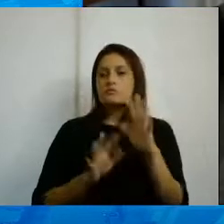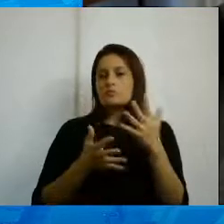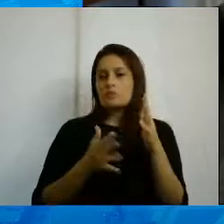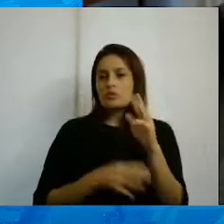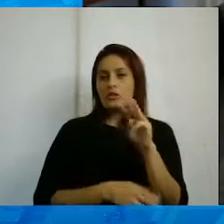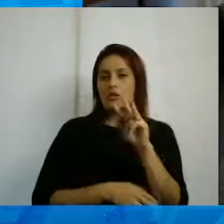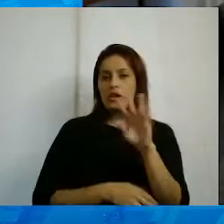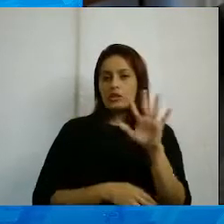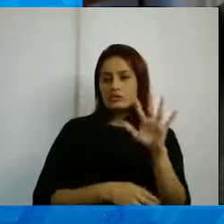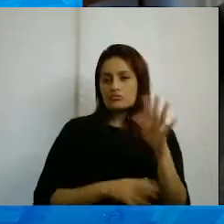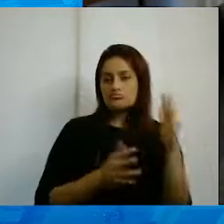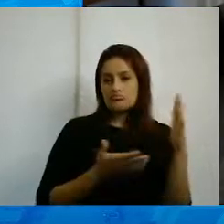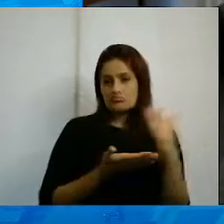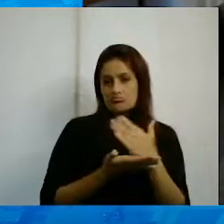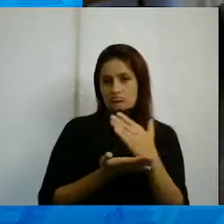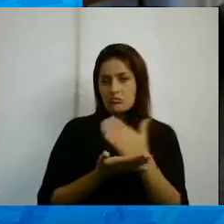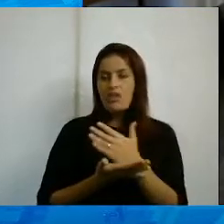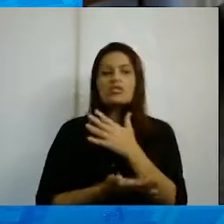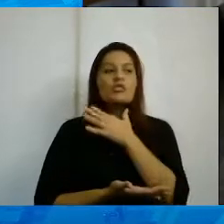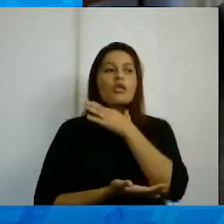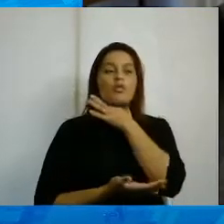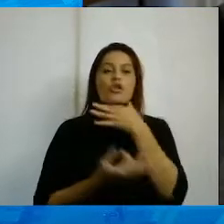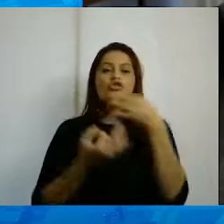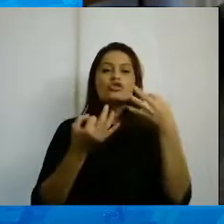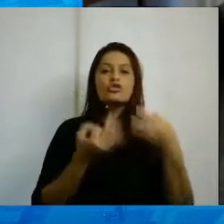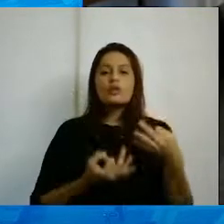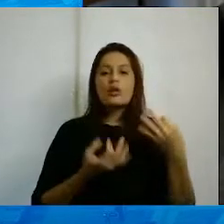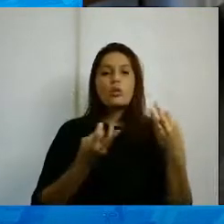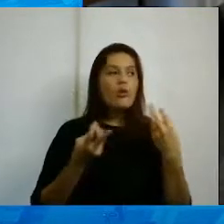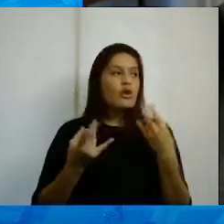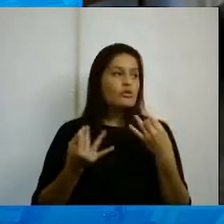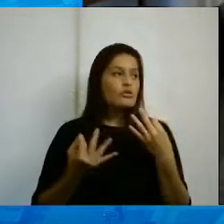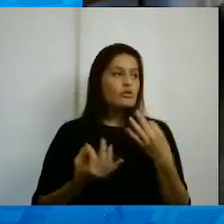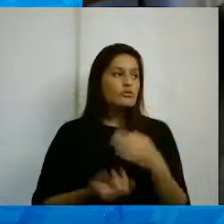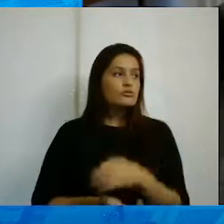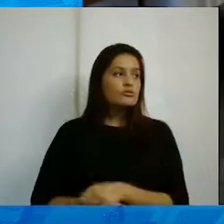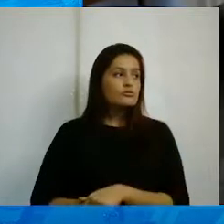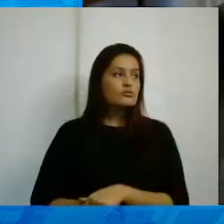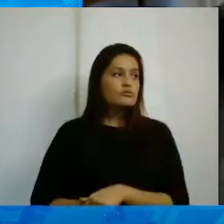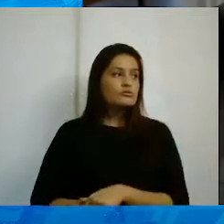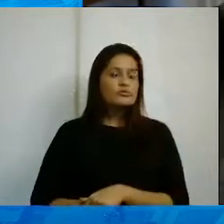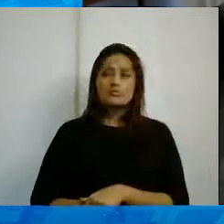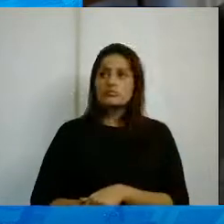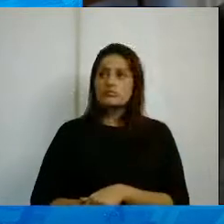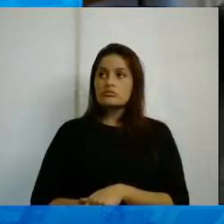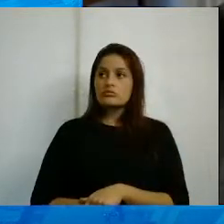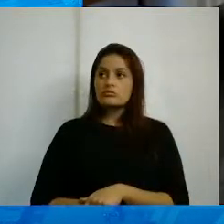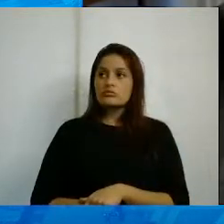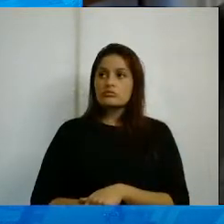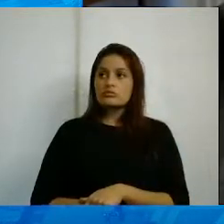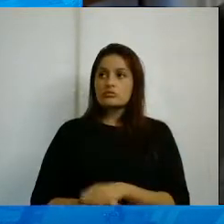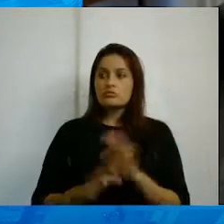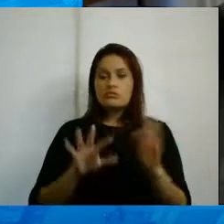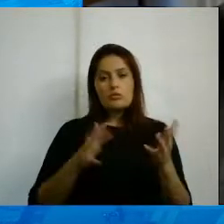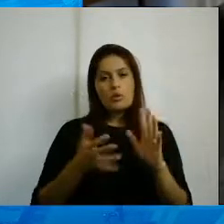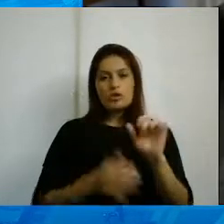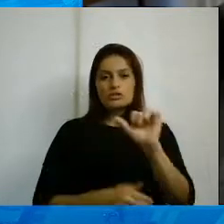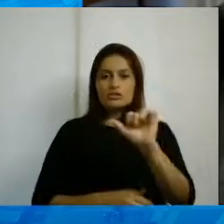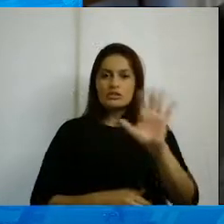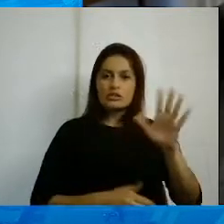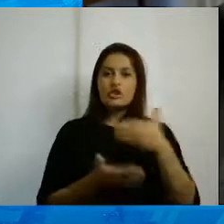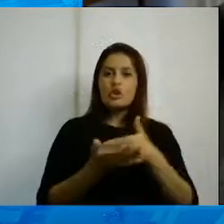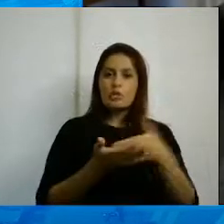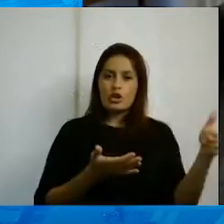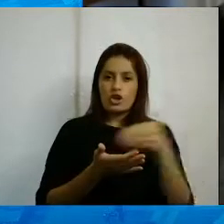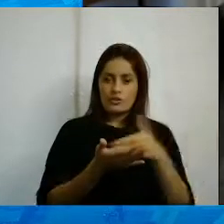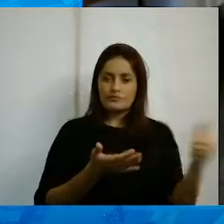son 35. Sí. Pero el total, lo que se estima. Cerca de 65 millones de pesos.